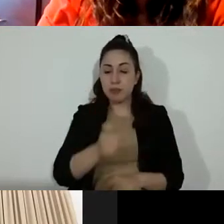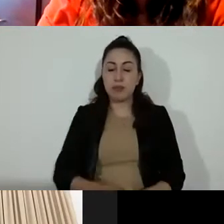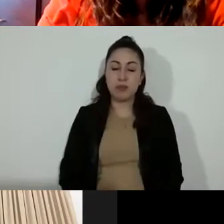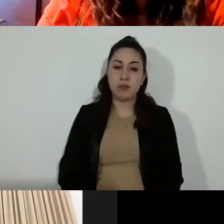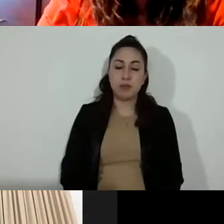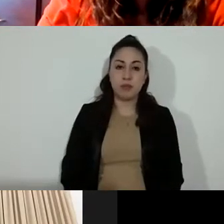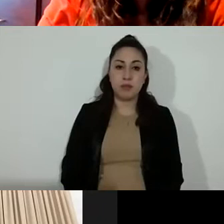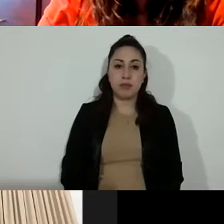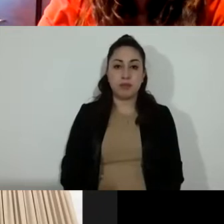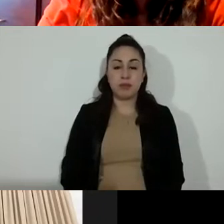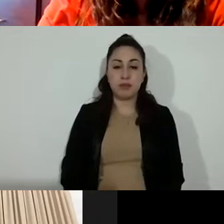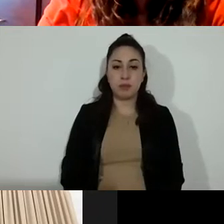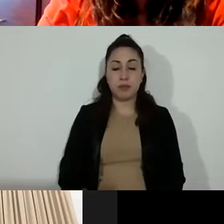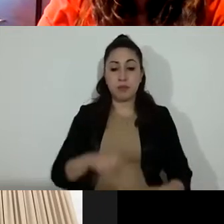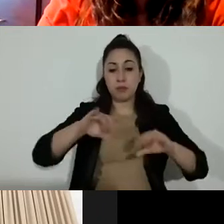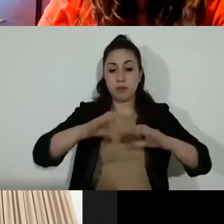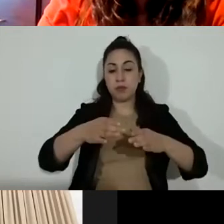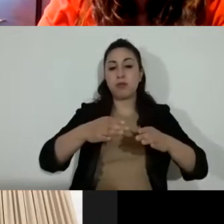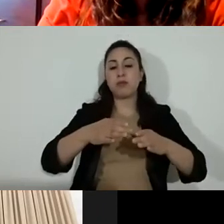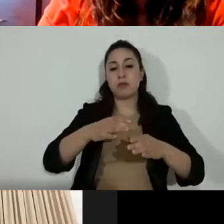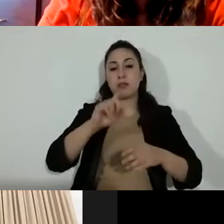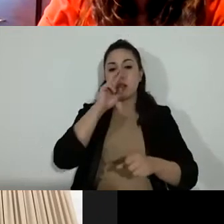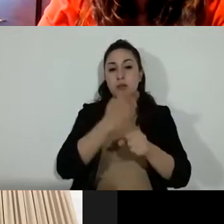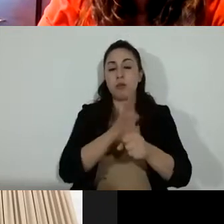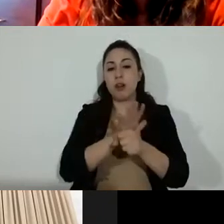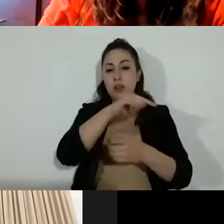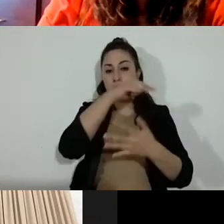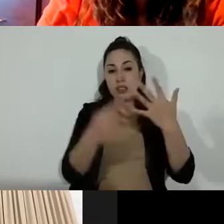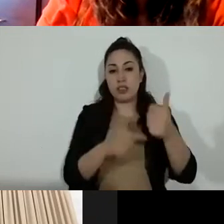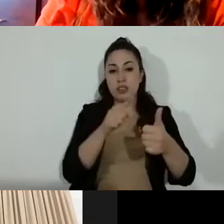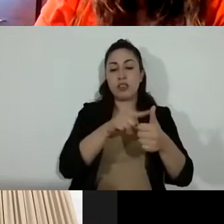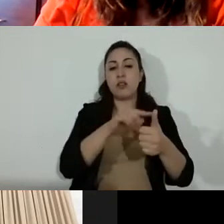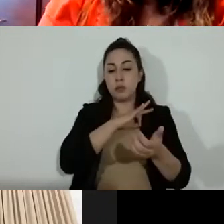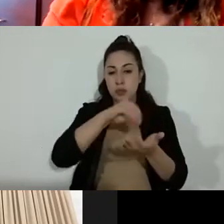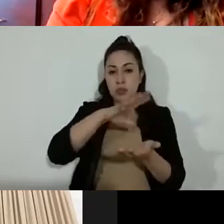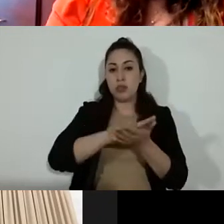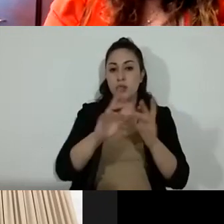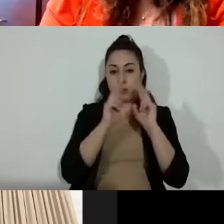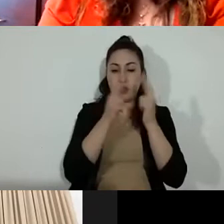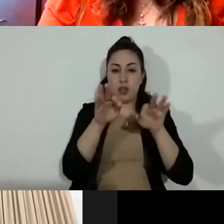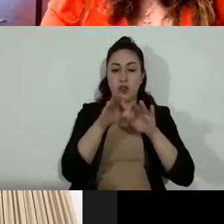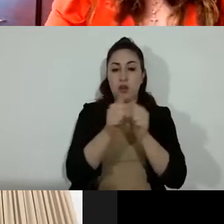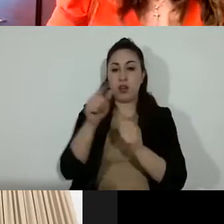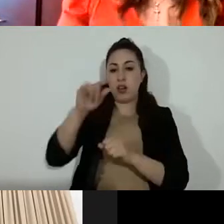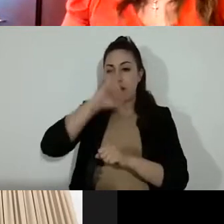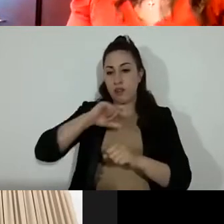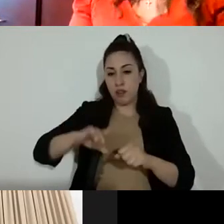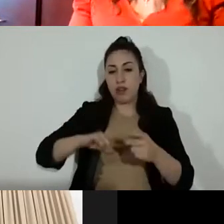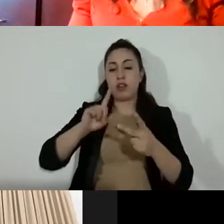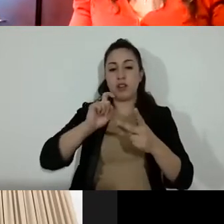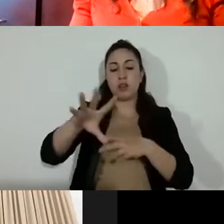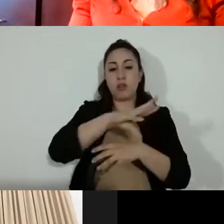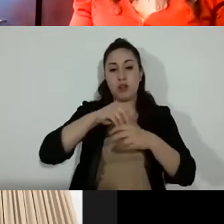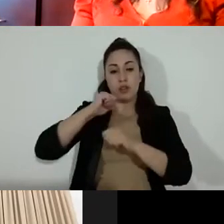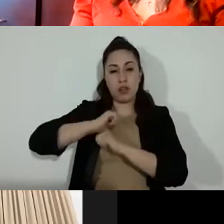el Congreso tiene las siguientes atribuciones: llamar a comparecer a la persona titular de la jefatura de gobierno, a las y los titulares de las secretarías